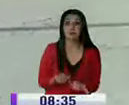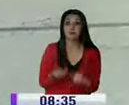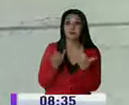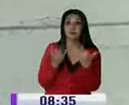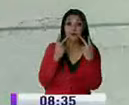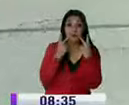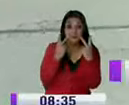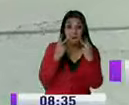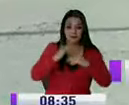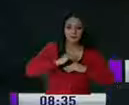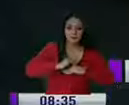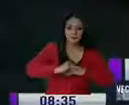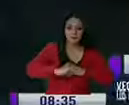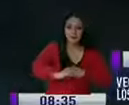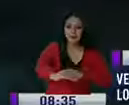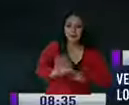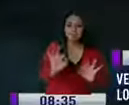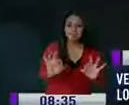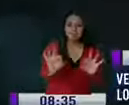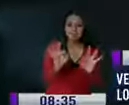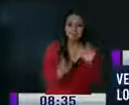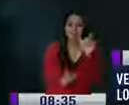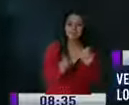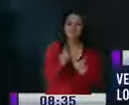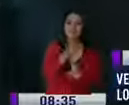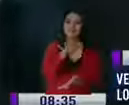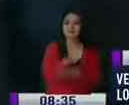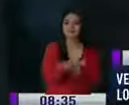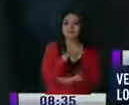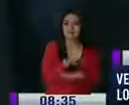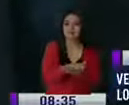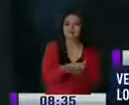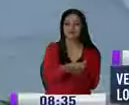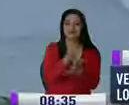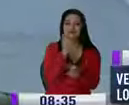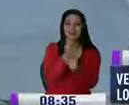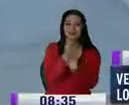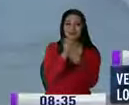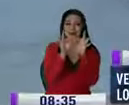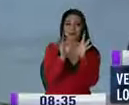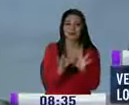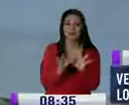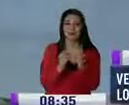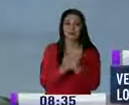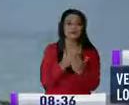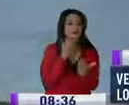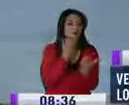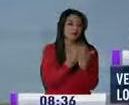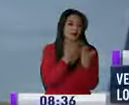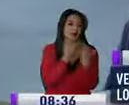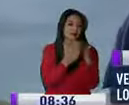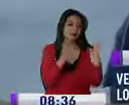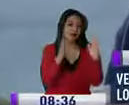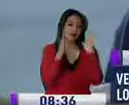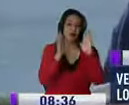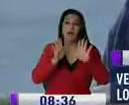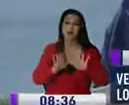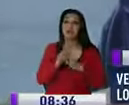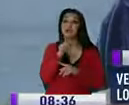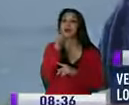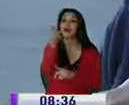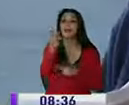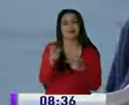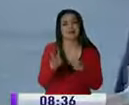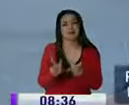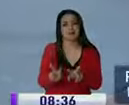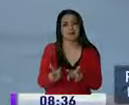luce así. Los vecinos están tranquilos con los trabajos efectuados en el sector. Les agradezco que se preocupen. Y así que vayan por allá,